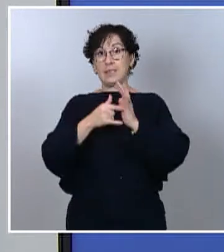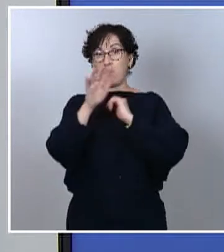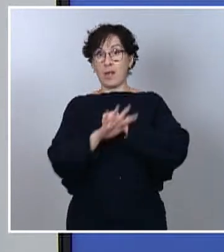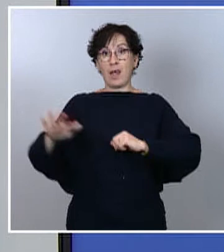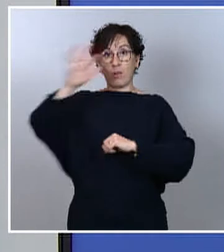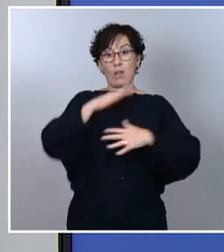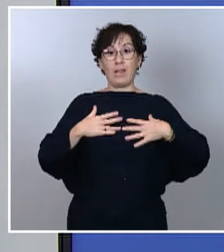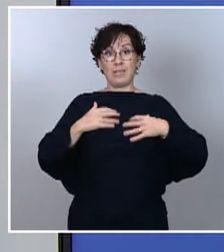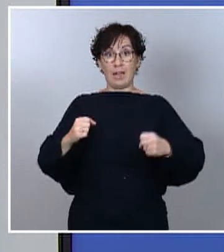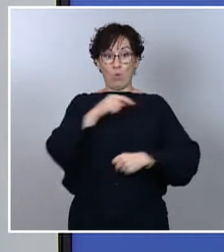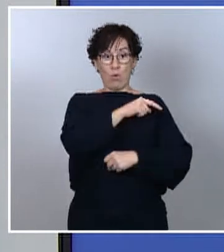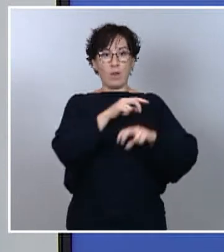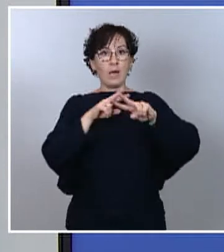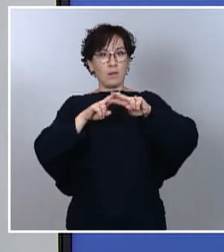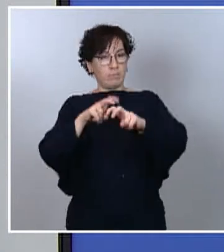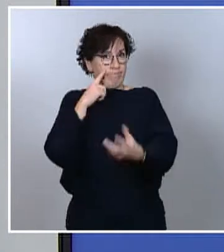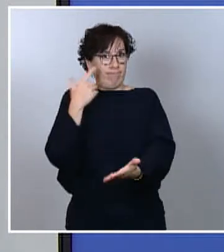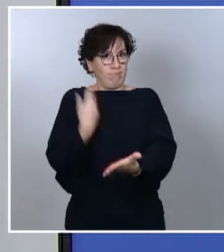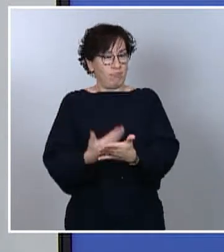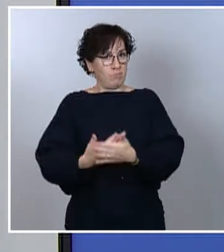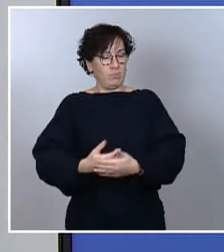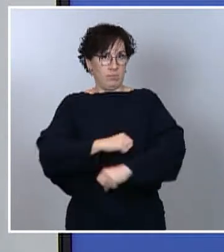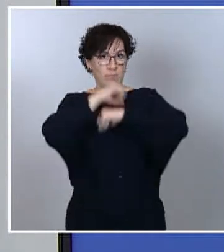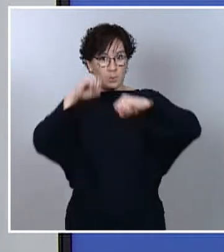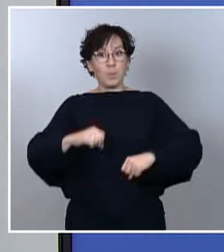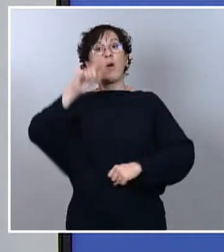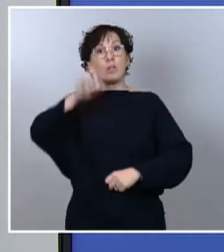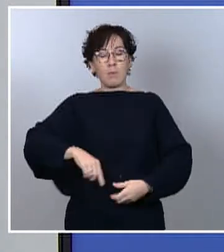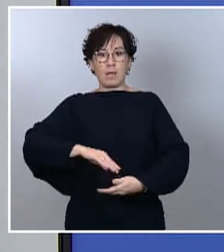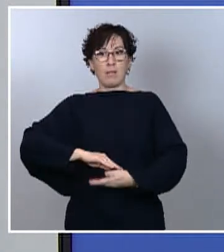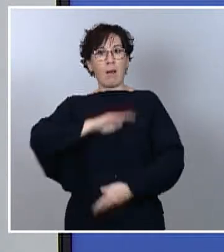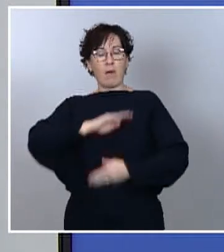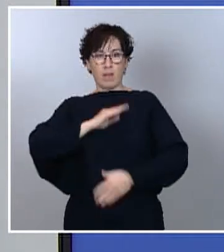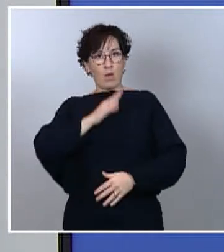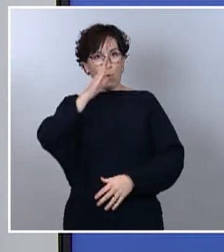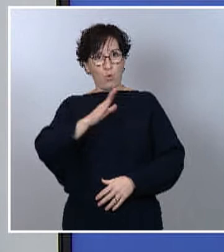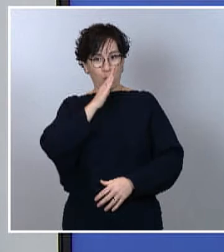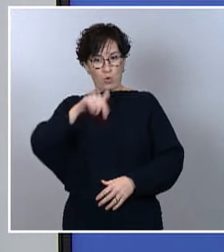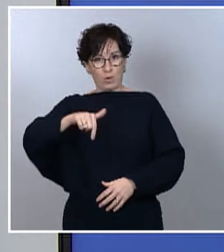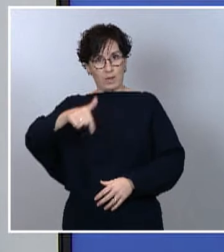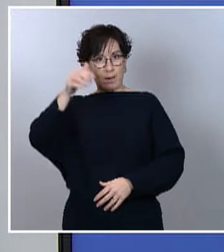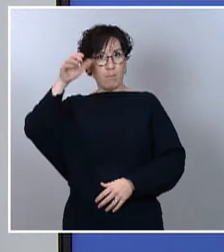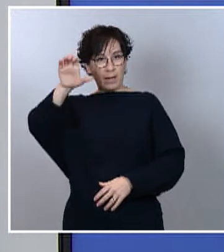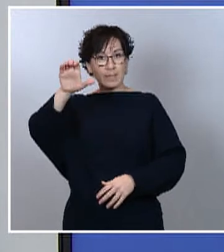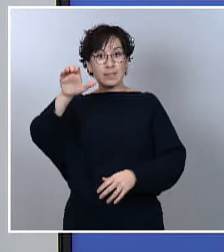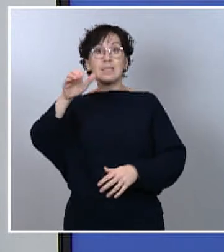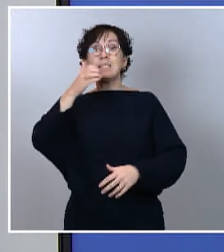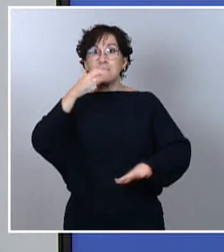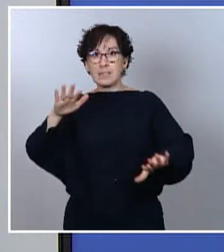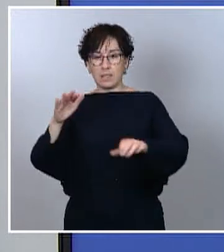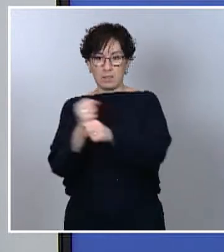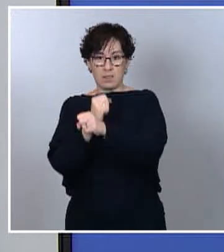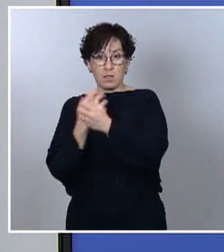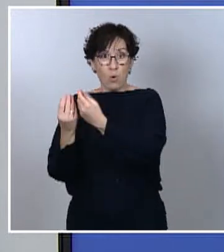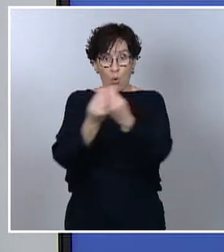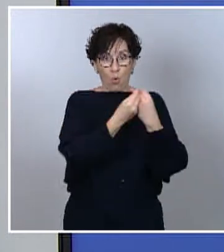el enorme potencial de nuestro país cuando trabajamos de forma conjunta, lo que nos permite afrontar proyectos